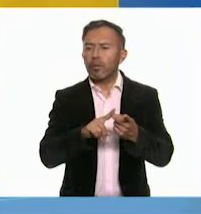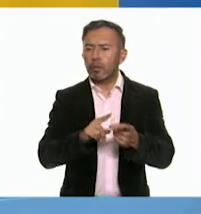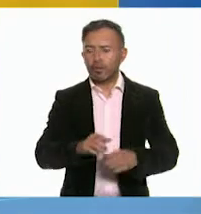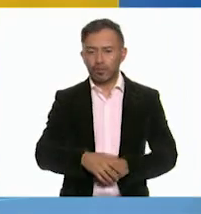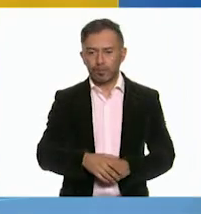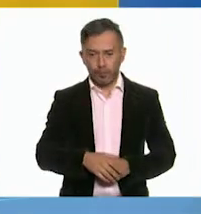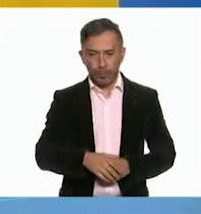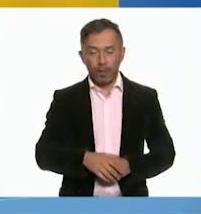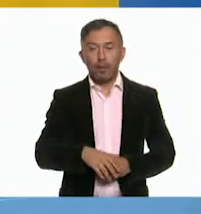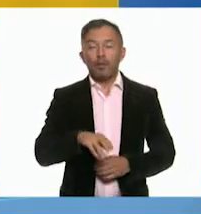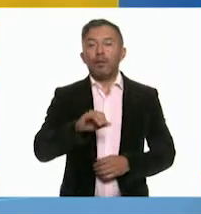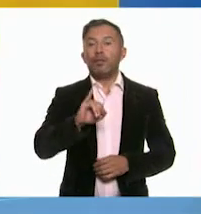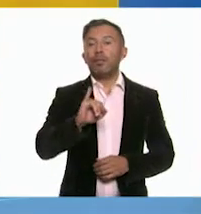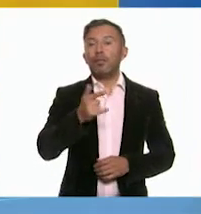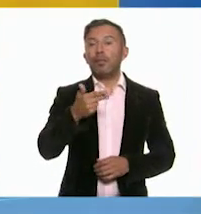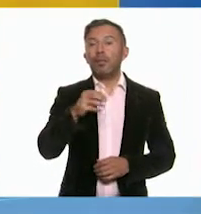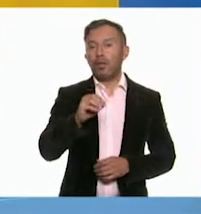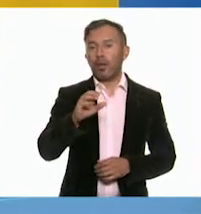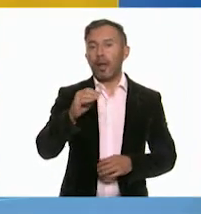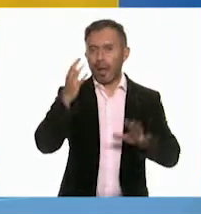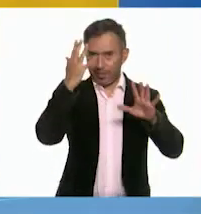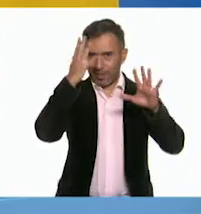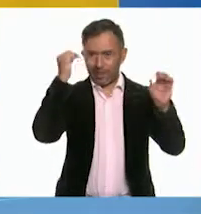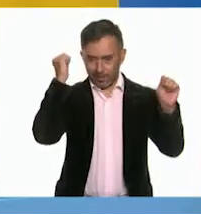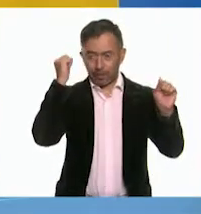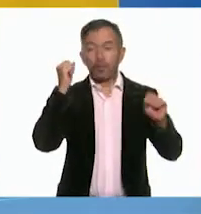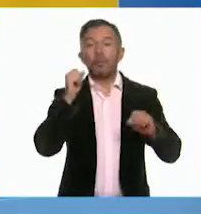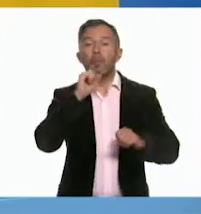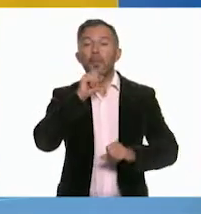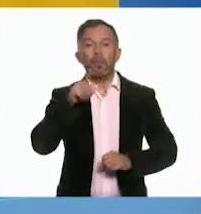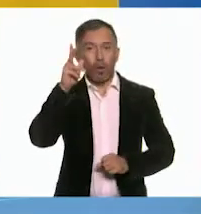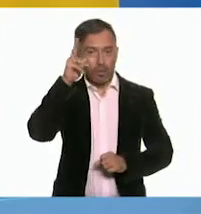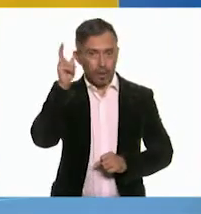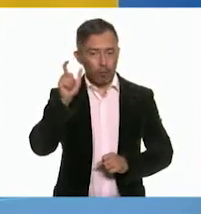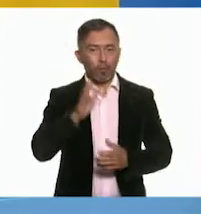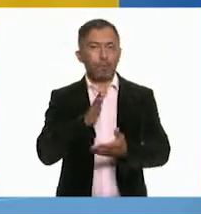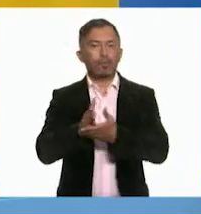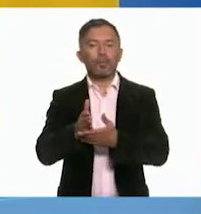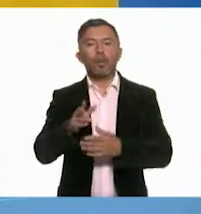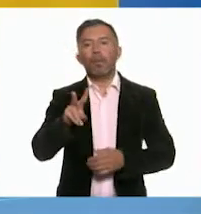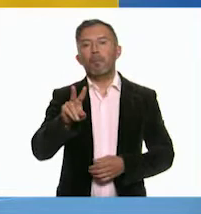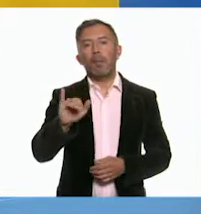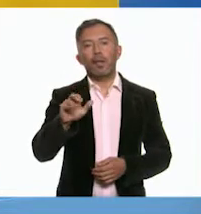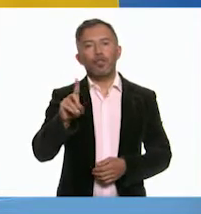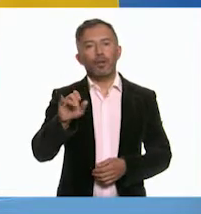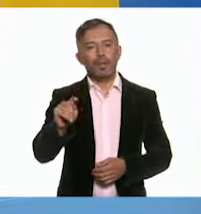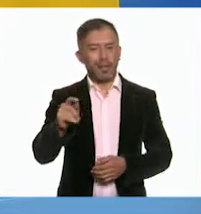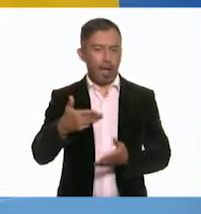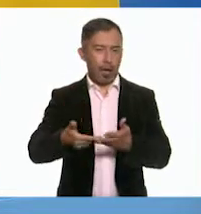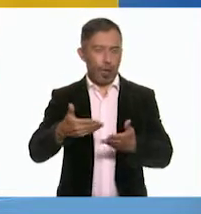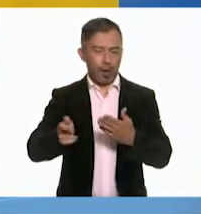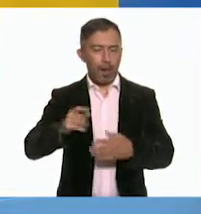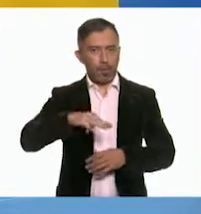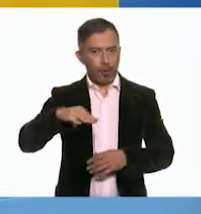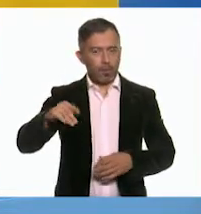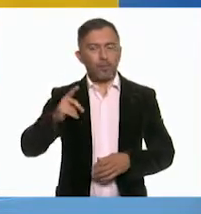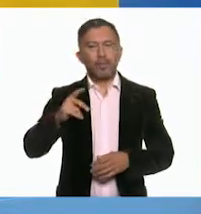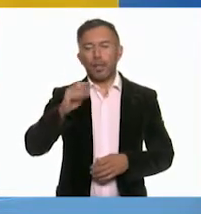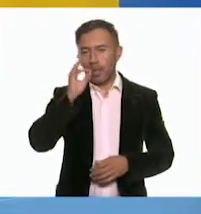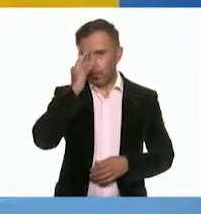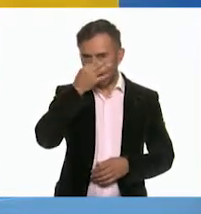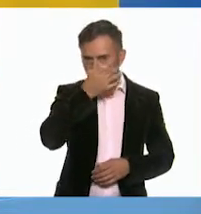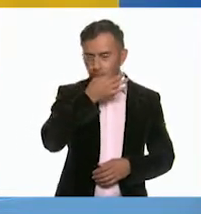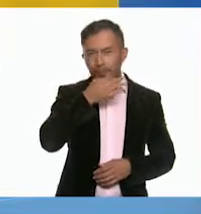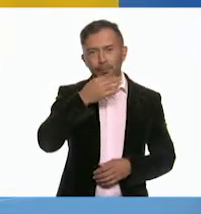Ignacio Allende y Miguel Hidalgo avanzaron hacia Valladolid, hoy Morelia, pasando por Irapuato, Salamanca, Valle